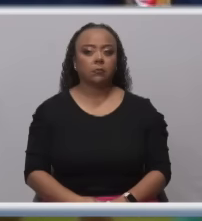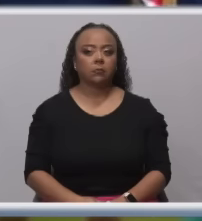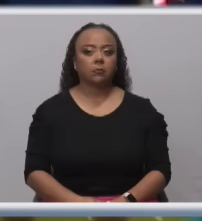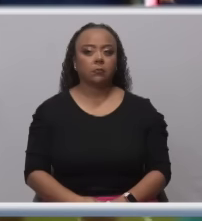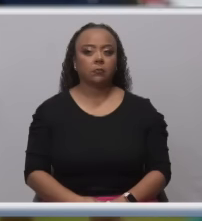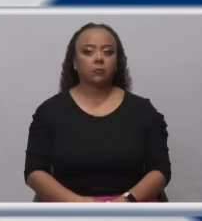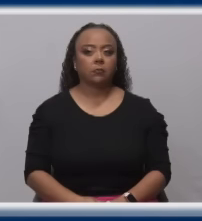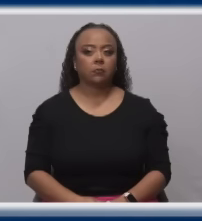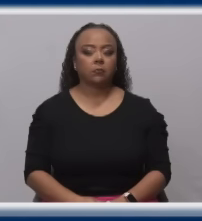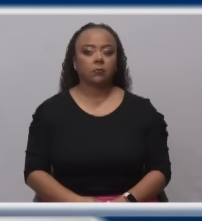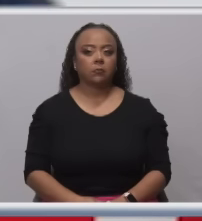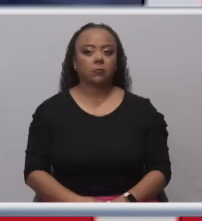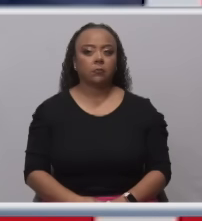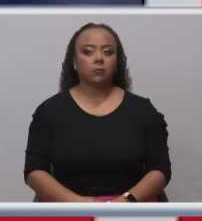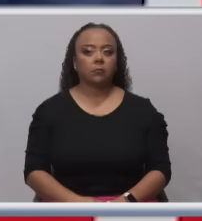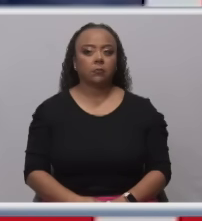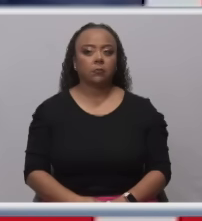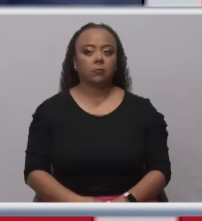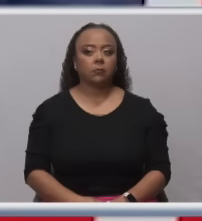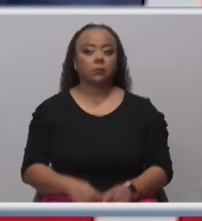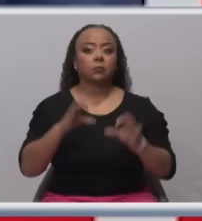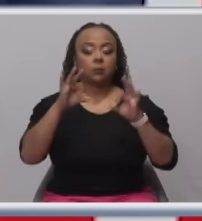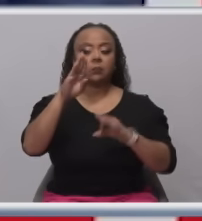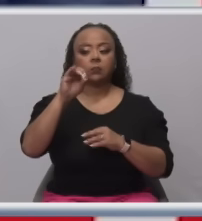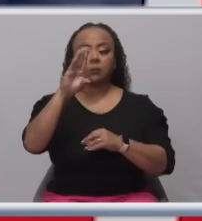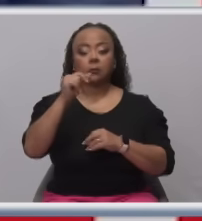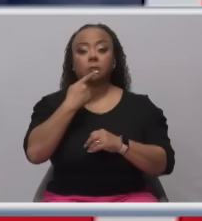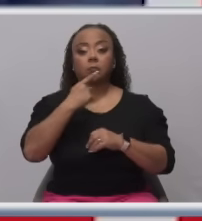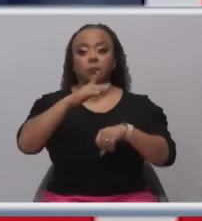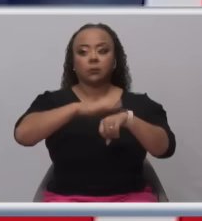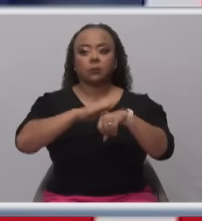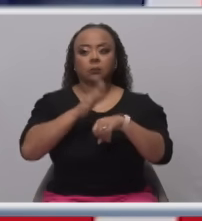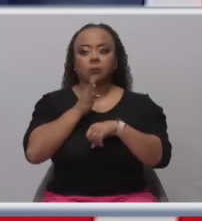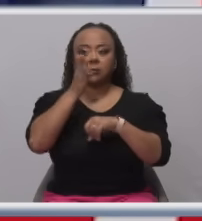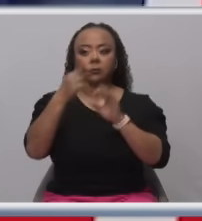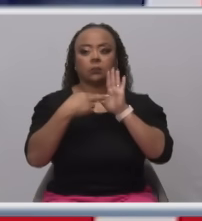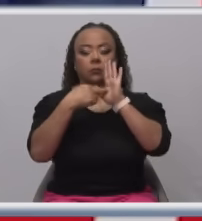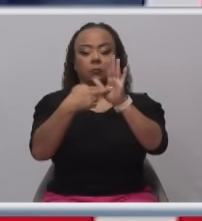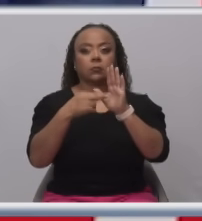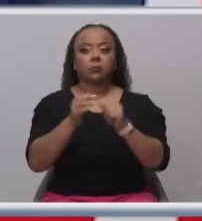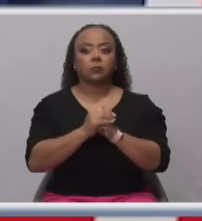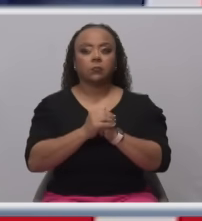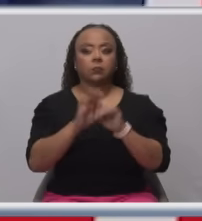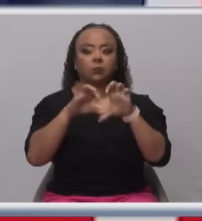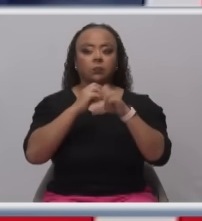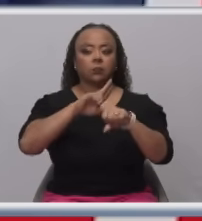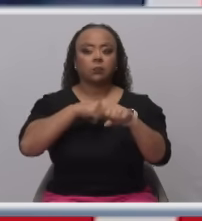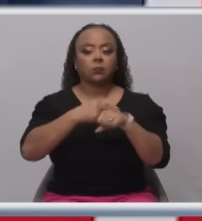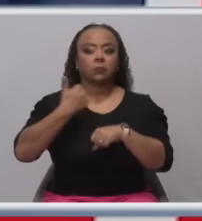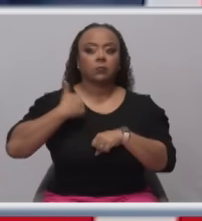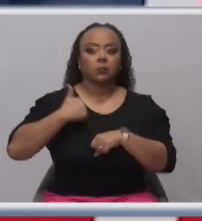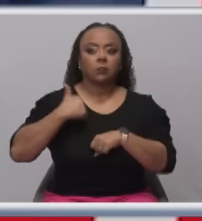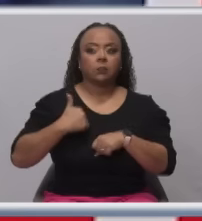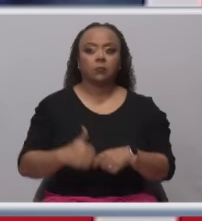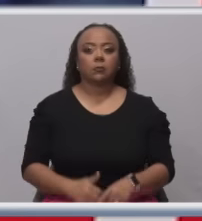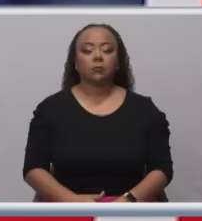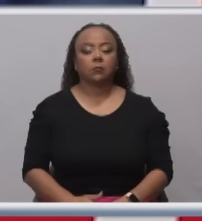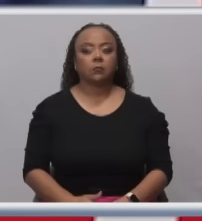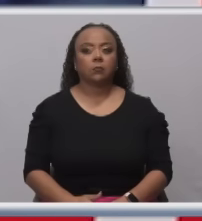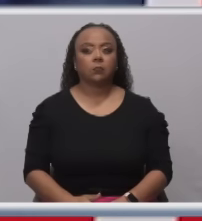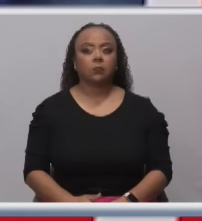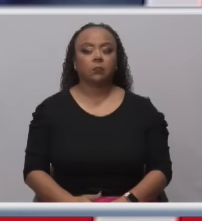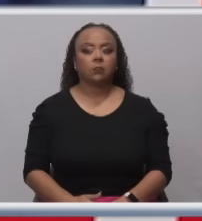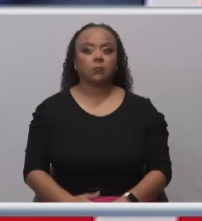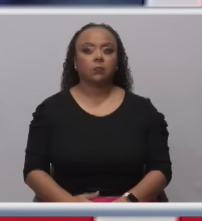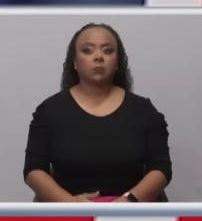pasó qué bien boca que deja que los chicos vayan a representar a la selección argentina prend la